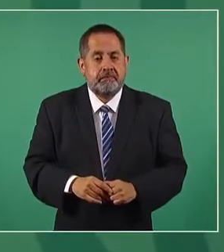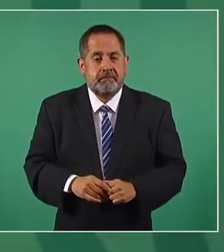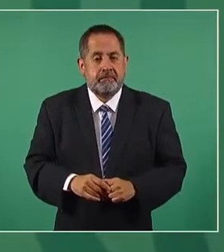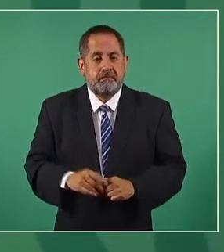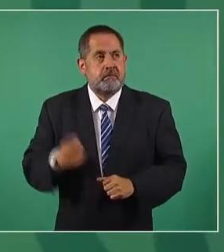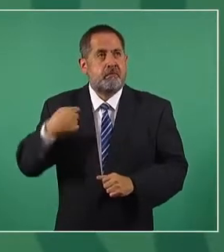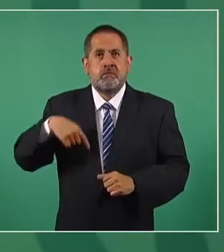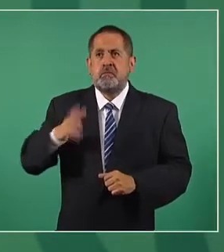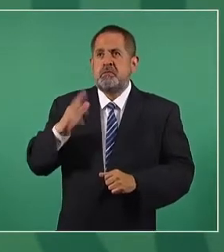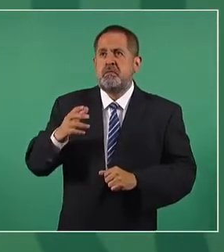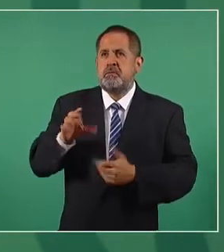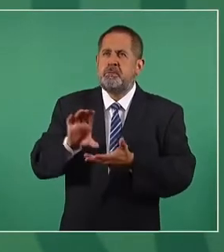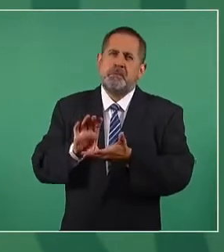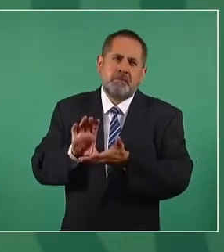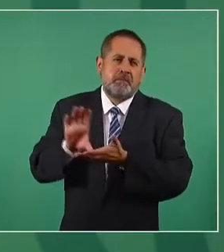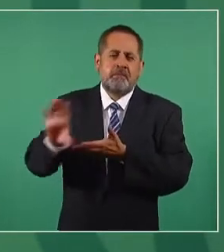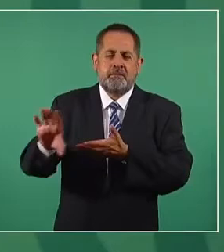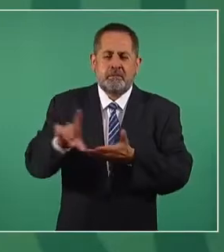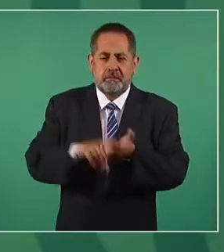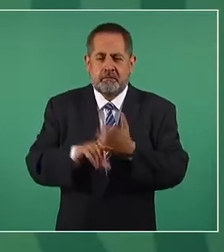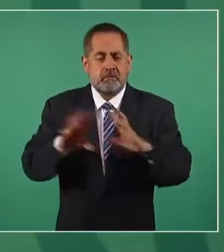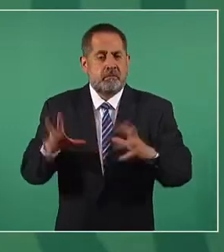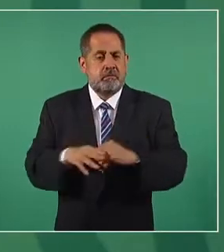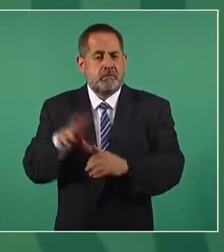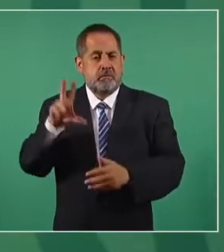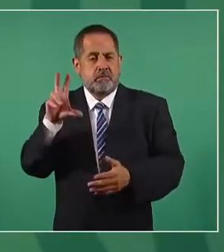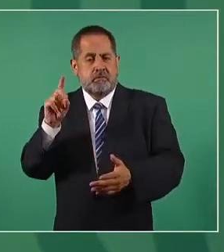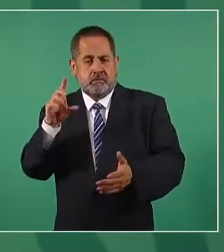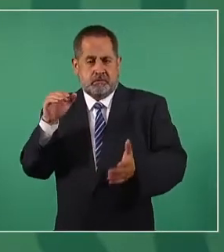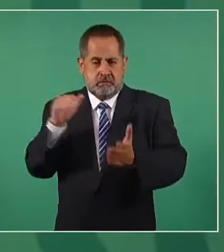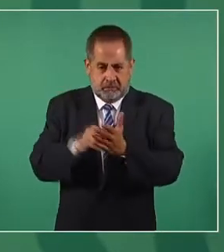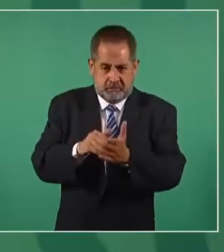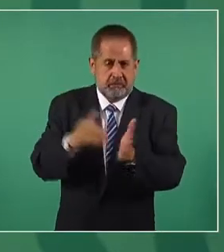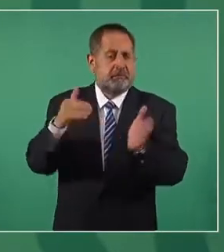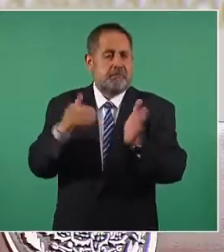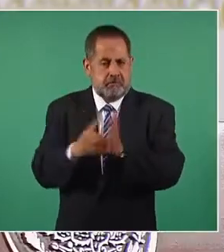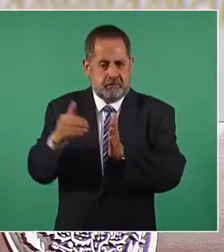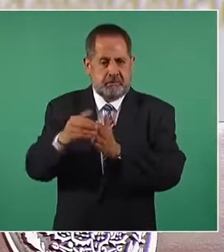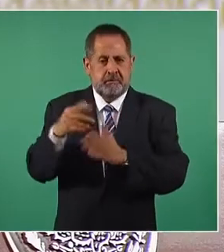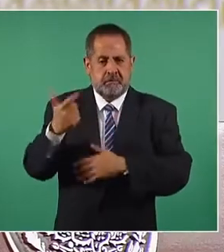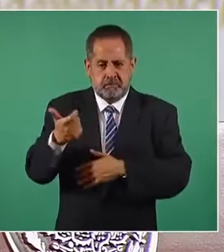hemos destinado hasta ahora 30,000 millones de pesos.